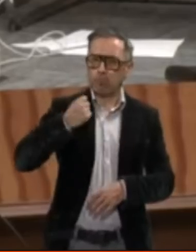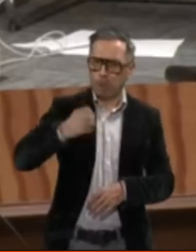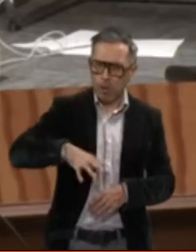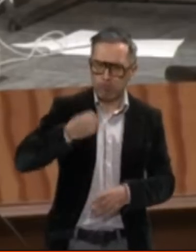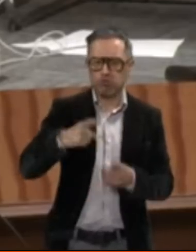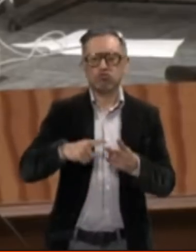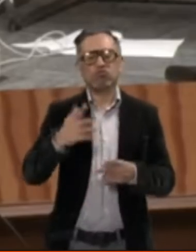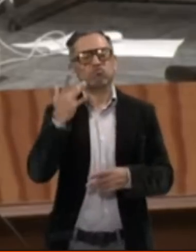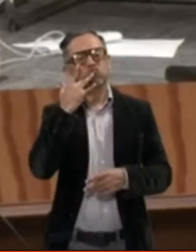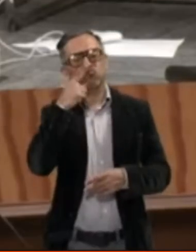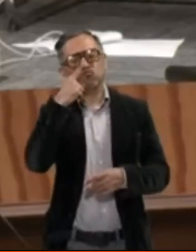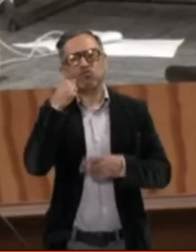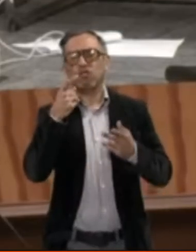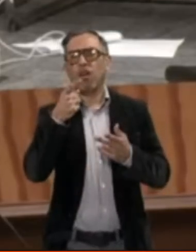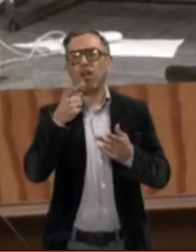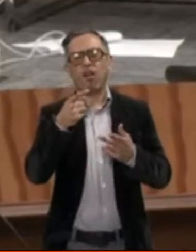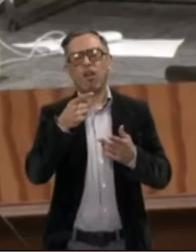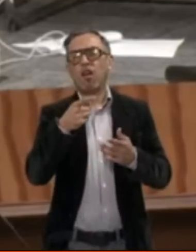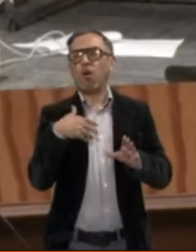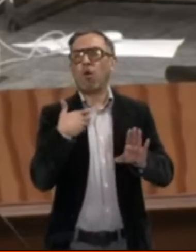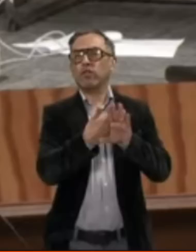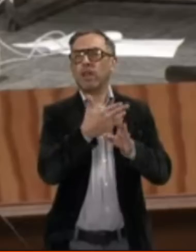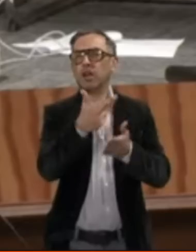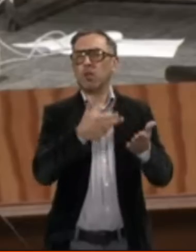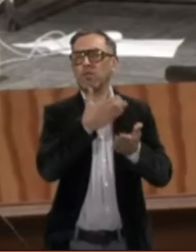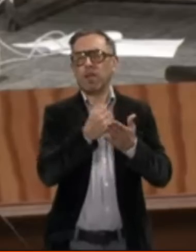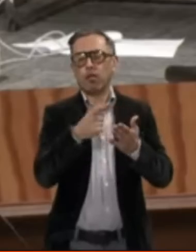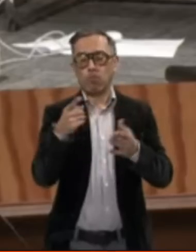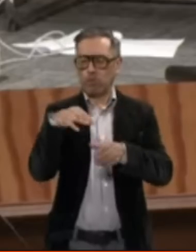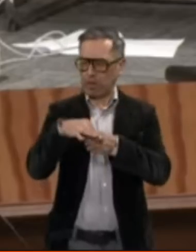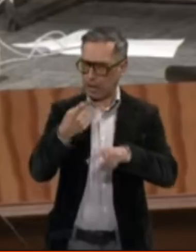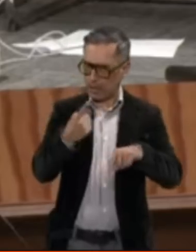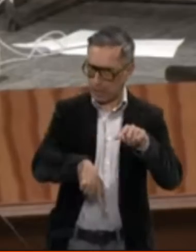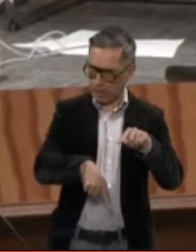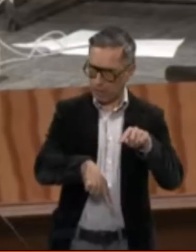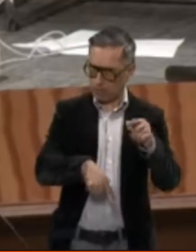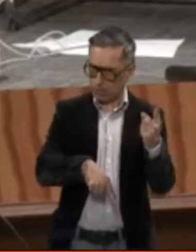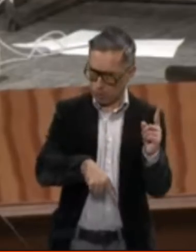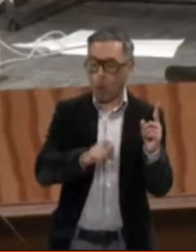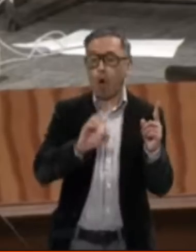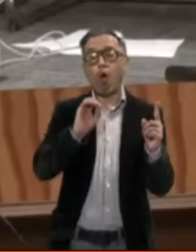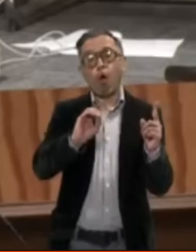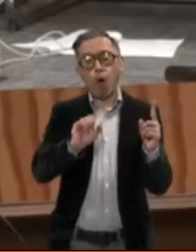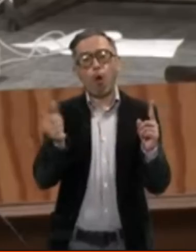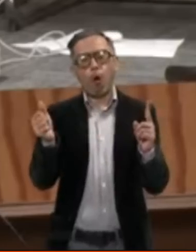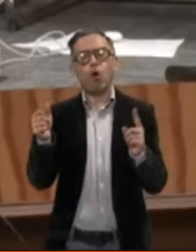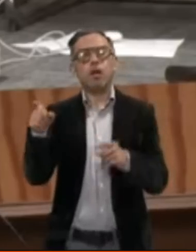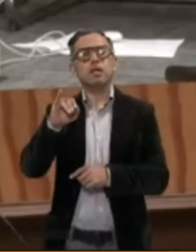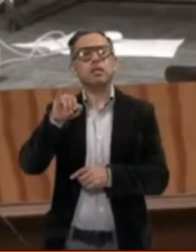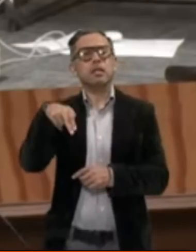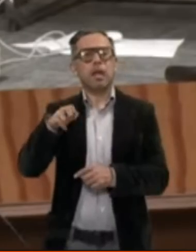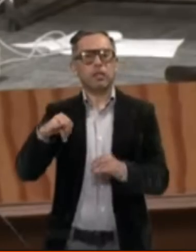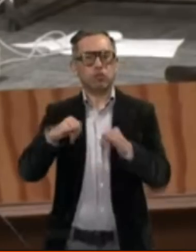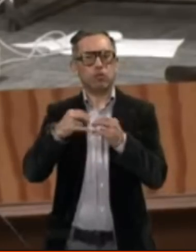el antirrepublicanismo o a favor de acabar con los excesos y los privilegios de este Instituto